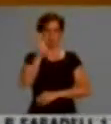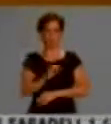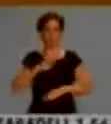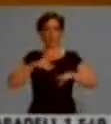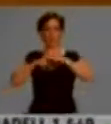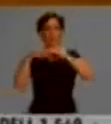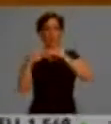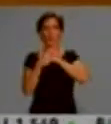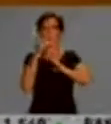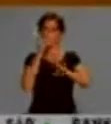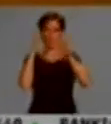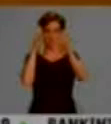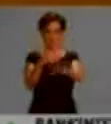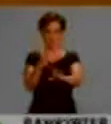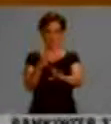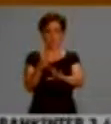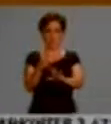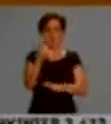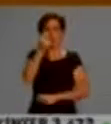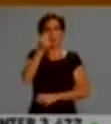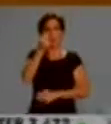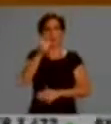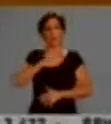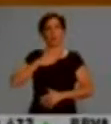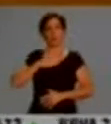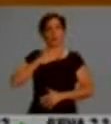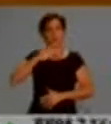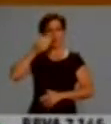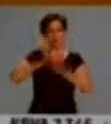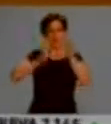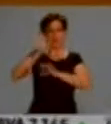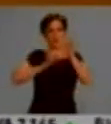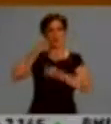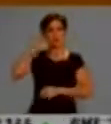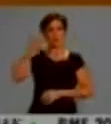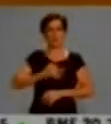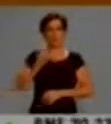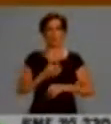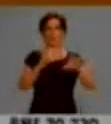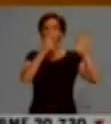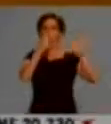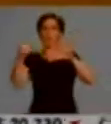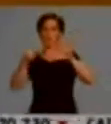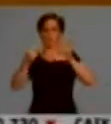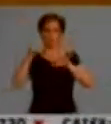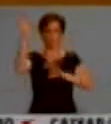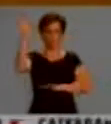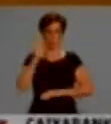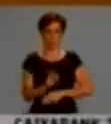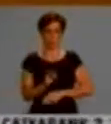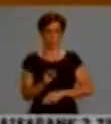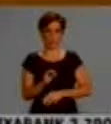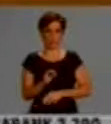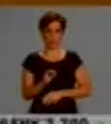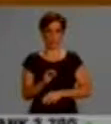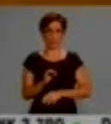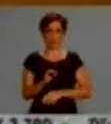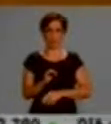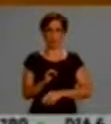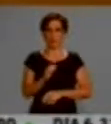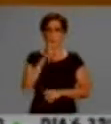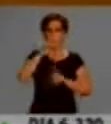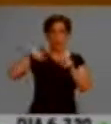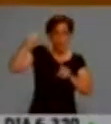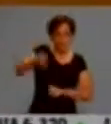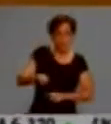bono a 10 años, con la prima de riesgo rondando los 640 puntos. Ayer, señorías, 12